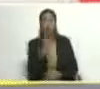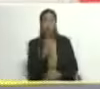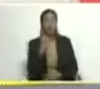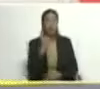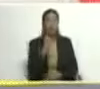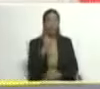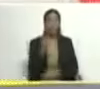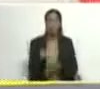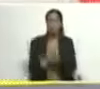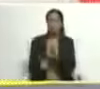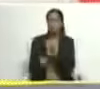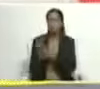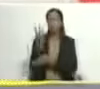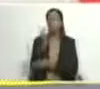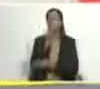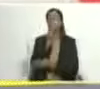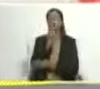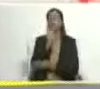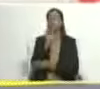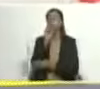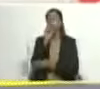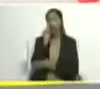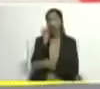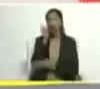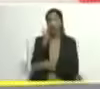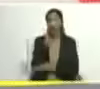nacimiento de nuestra alianza,